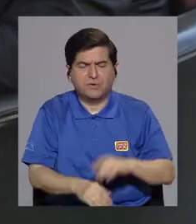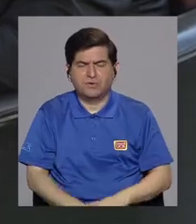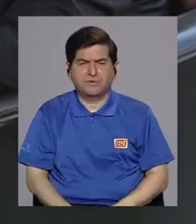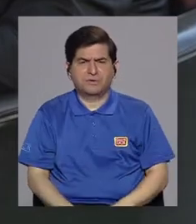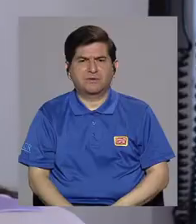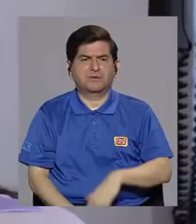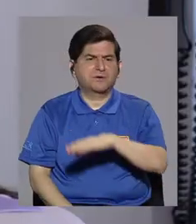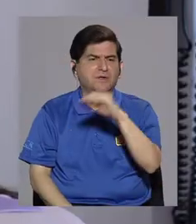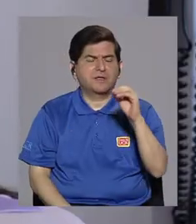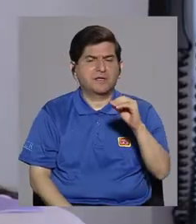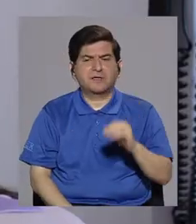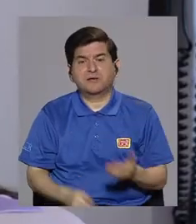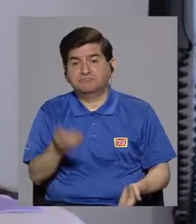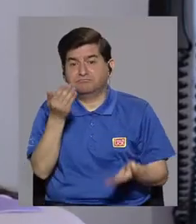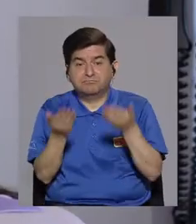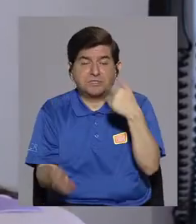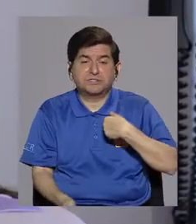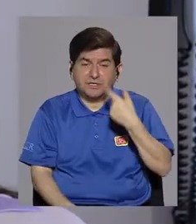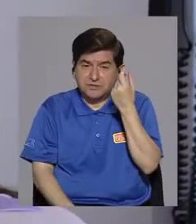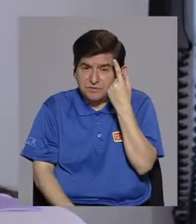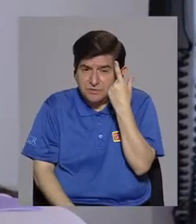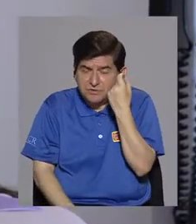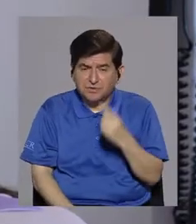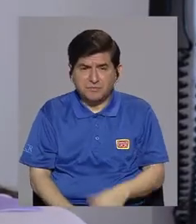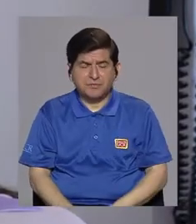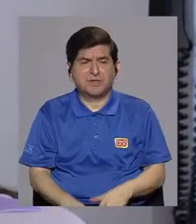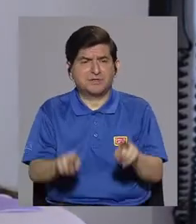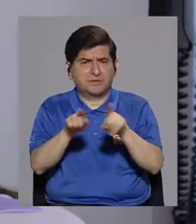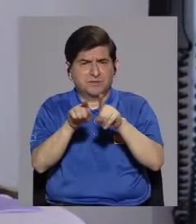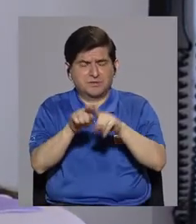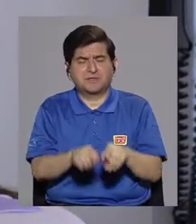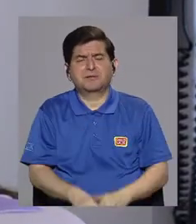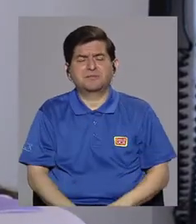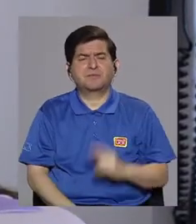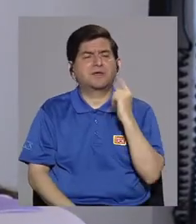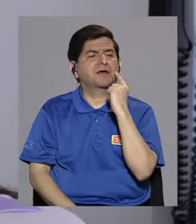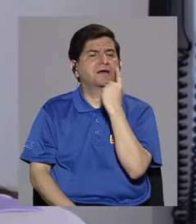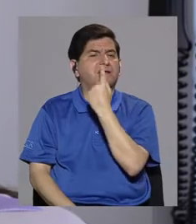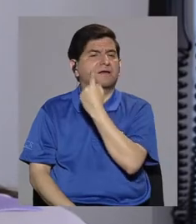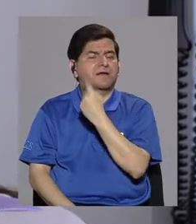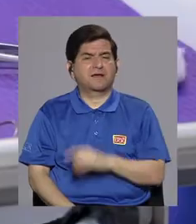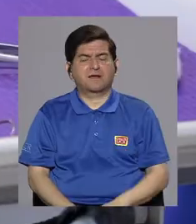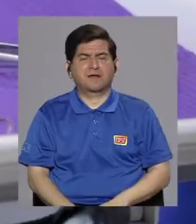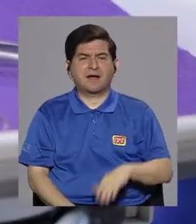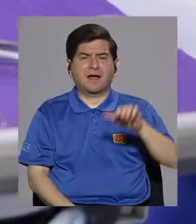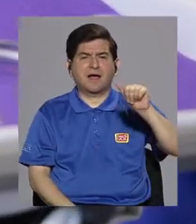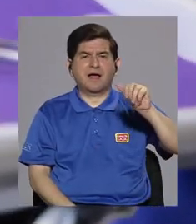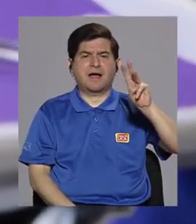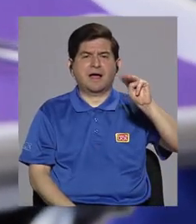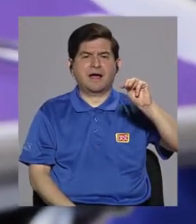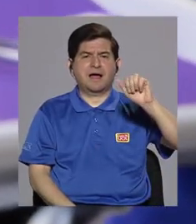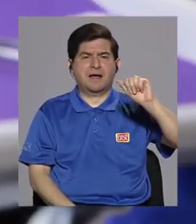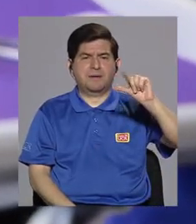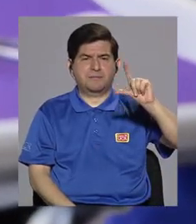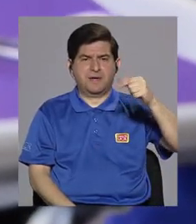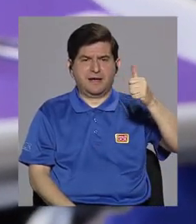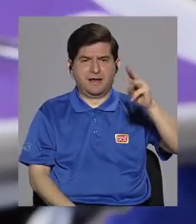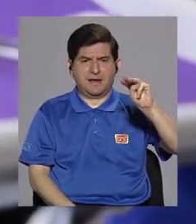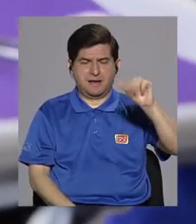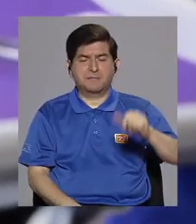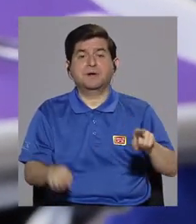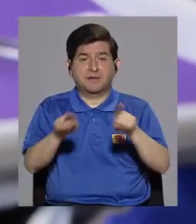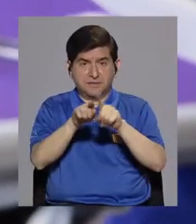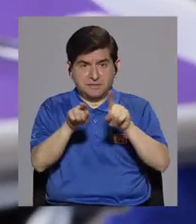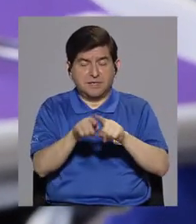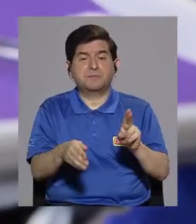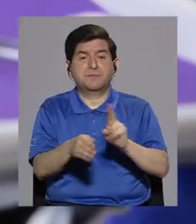y todavía entiendo que se utilizan las amalgamas dentales, sí, digamos. Como hay que entender que el mercurio también se